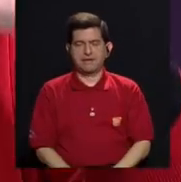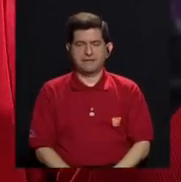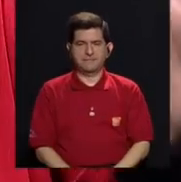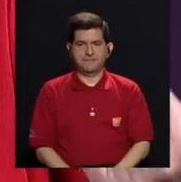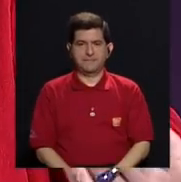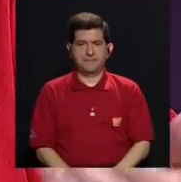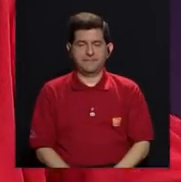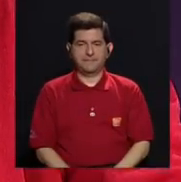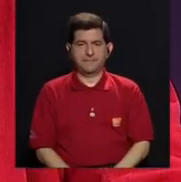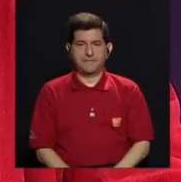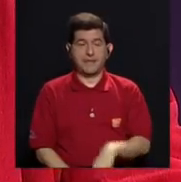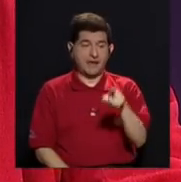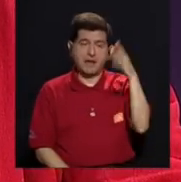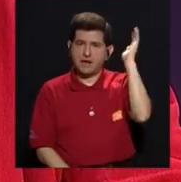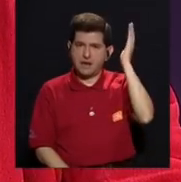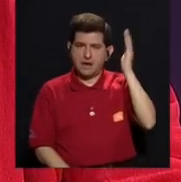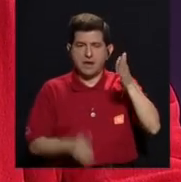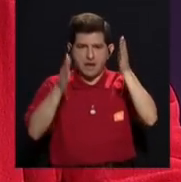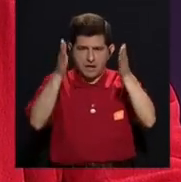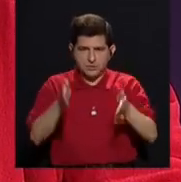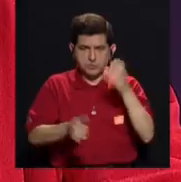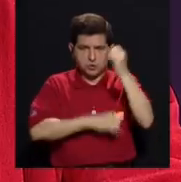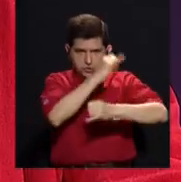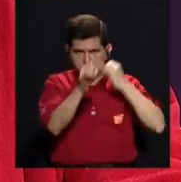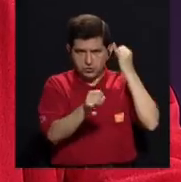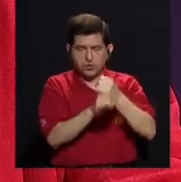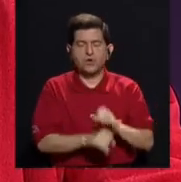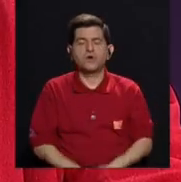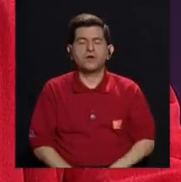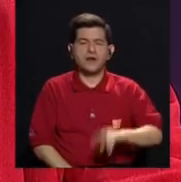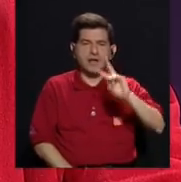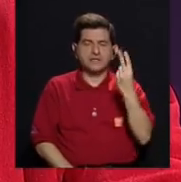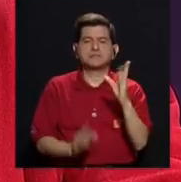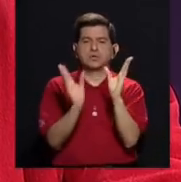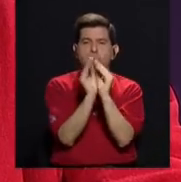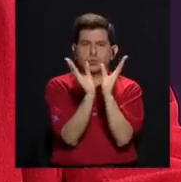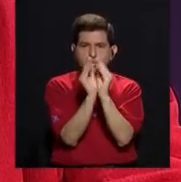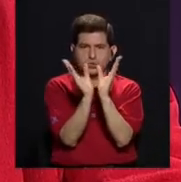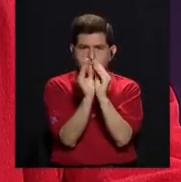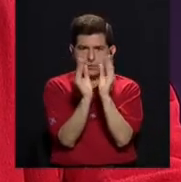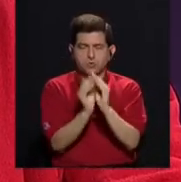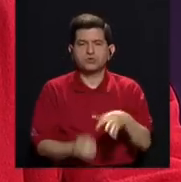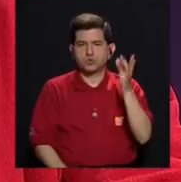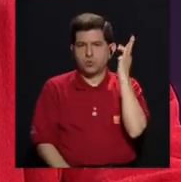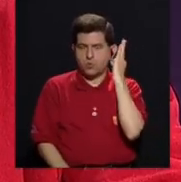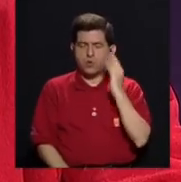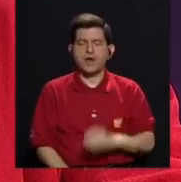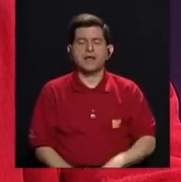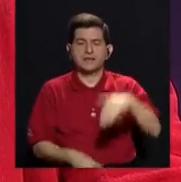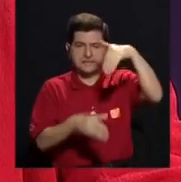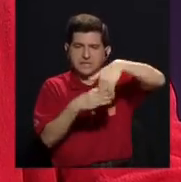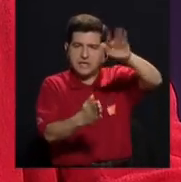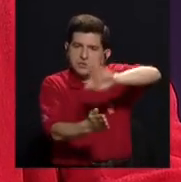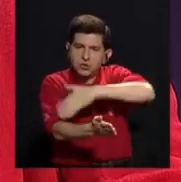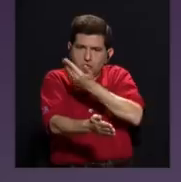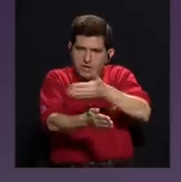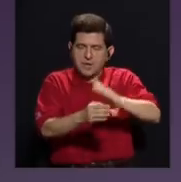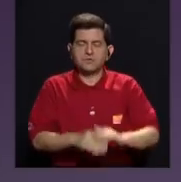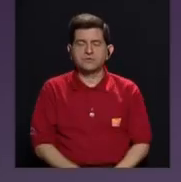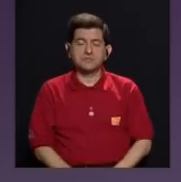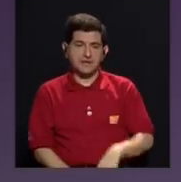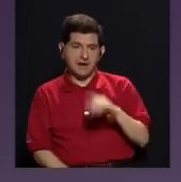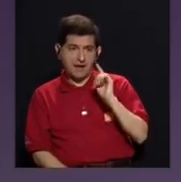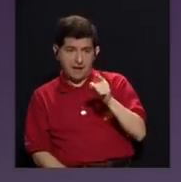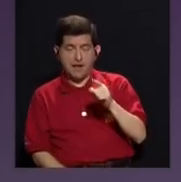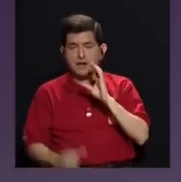como expositora internacional en el marco del segundo simposio de mujeres en la música la doctora bárbara